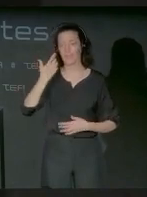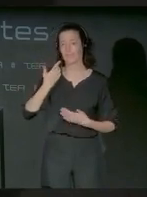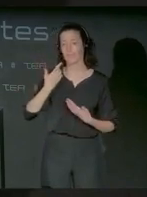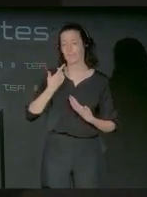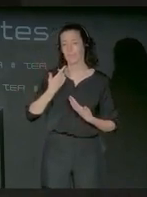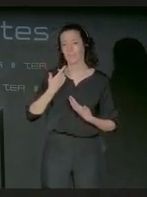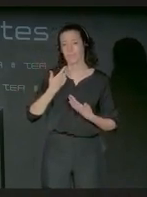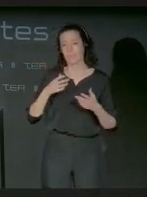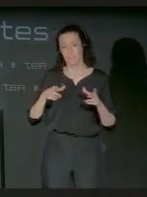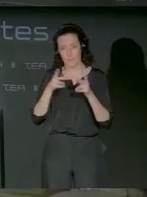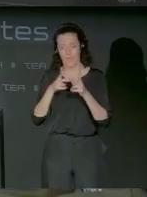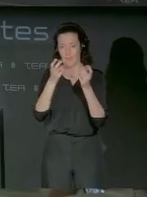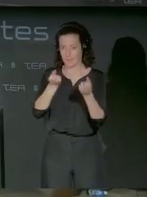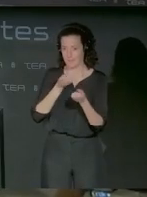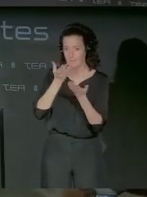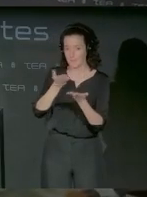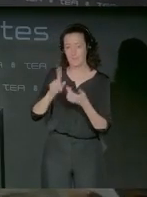de cultura y deporte